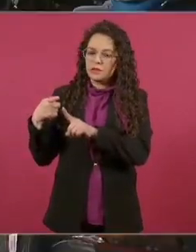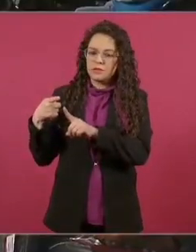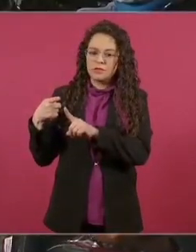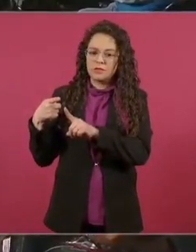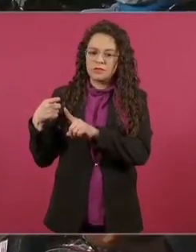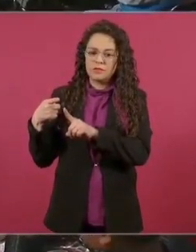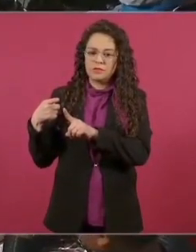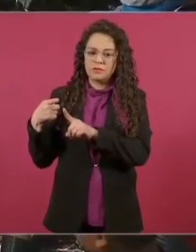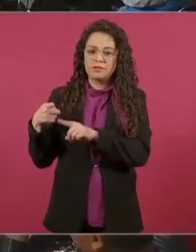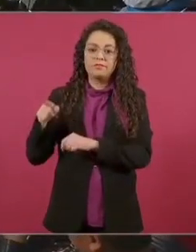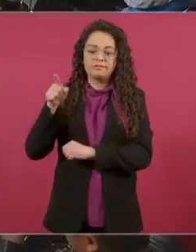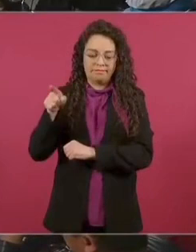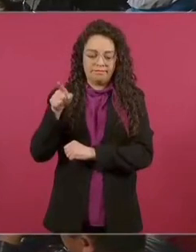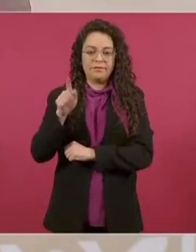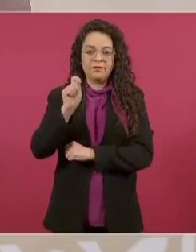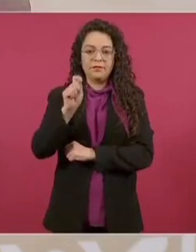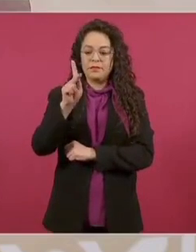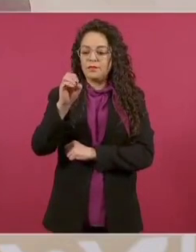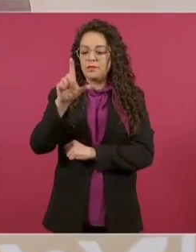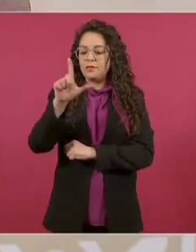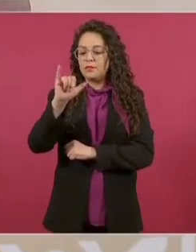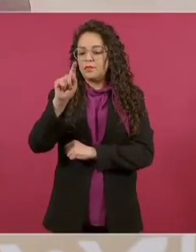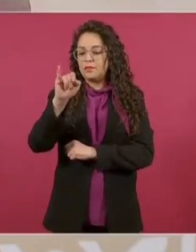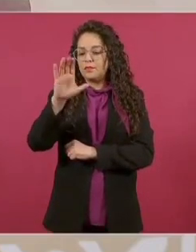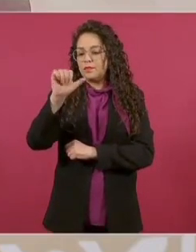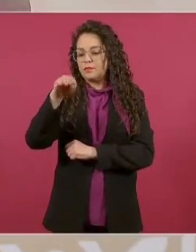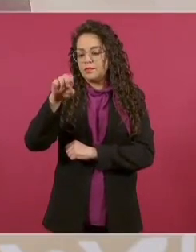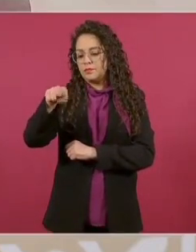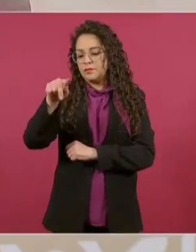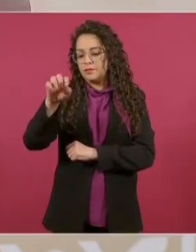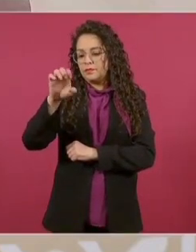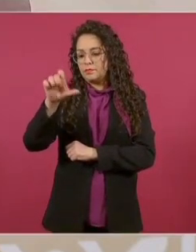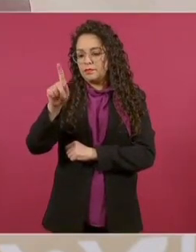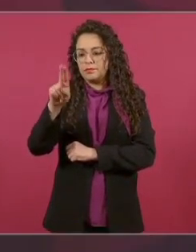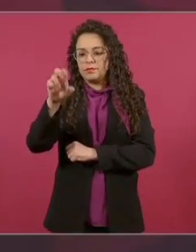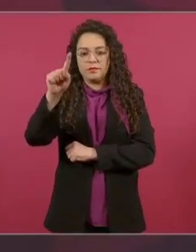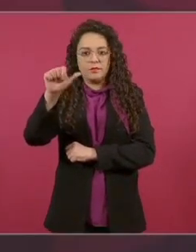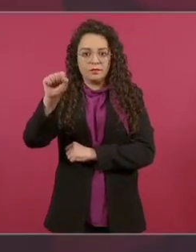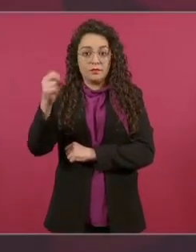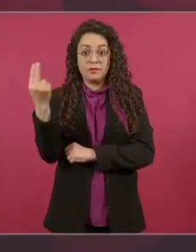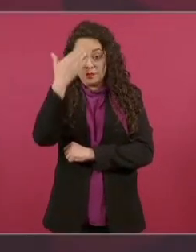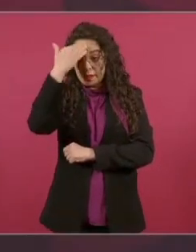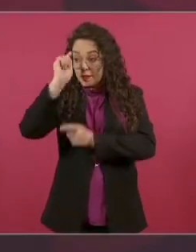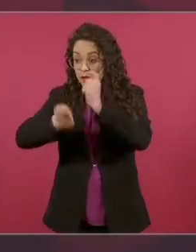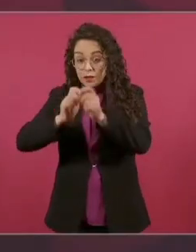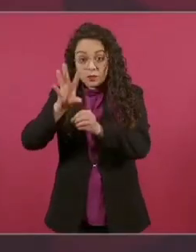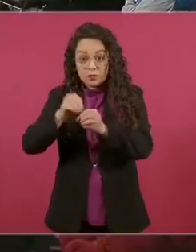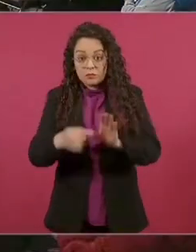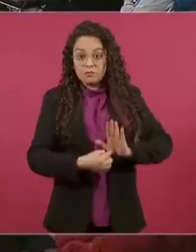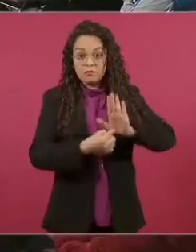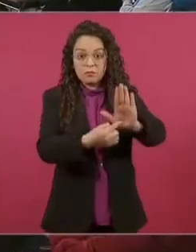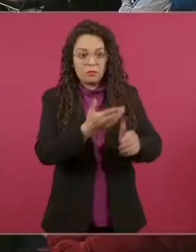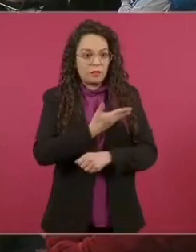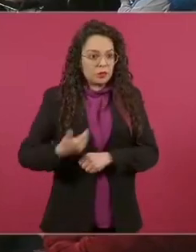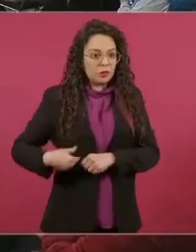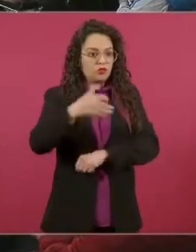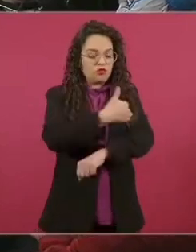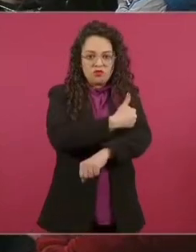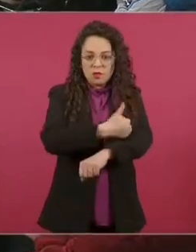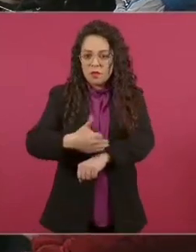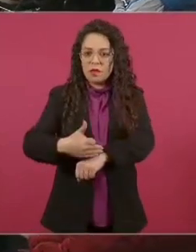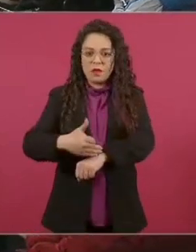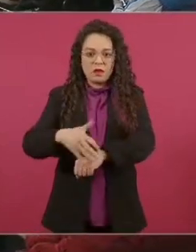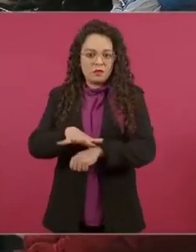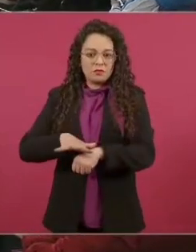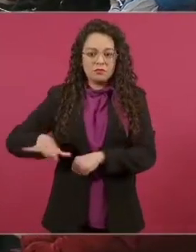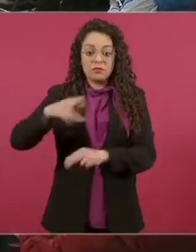Personas políticamente expuestas. Políticamente expuestas. De nosotros, del presidente, de su familia, a lo mejor